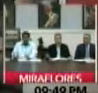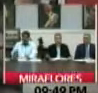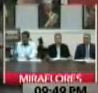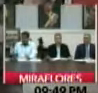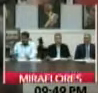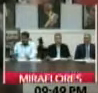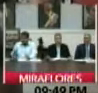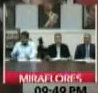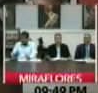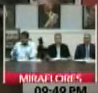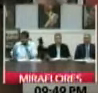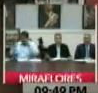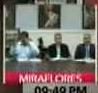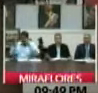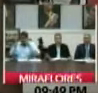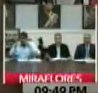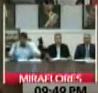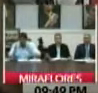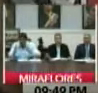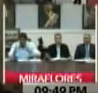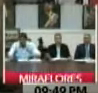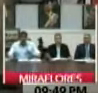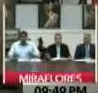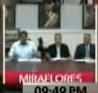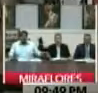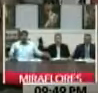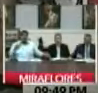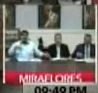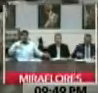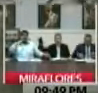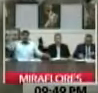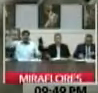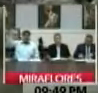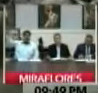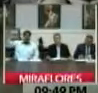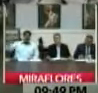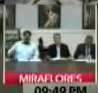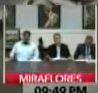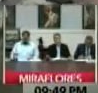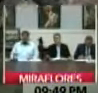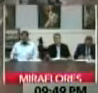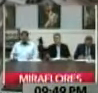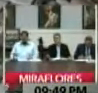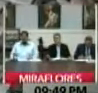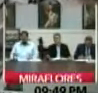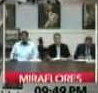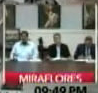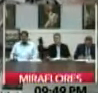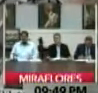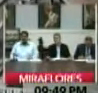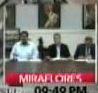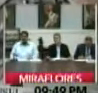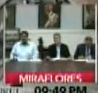duda, que es un acto de terrorismo y condenamos el terrorismo. ¿Y este por qué no lo condenamos igual? Pues?